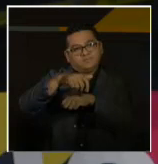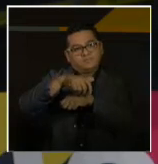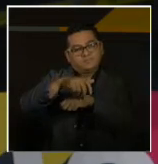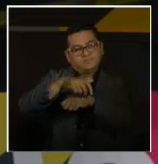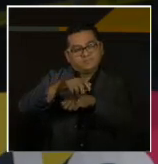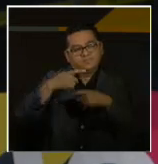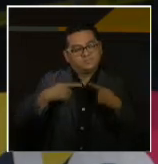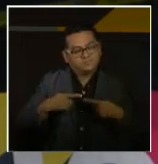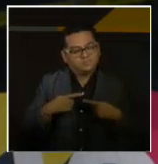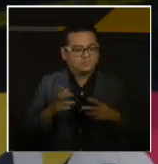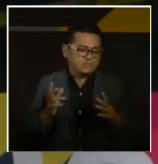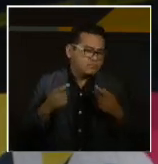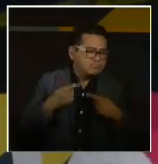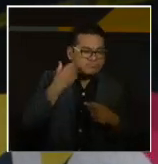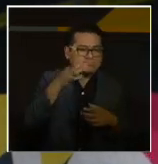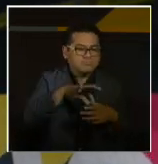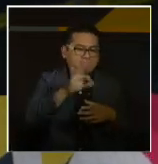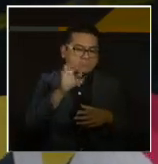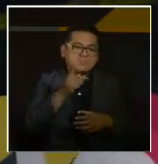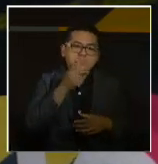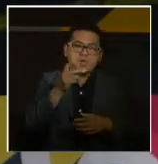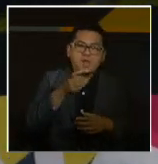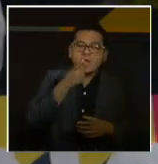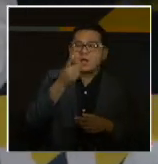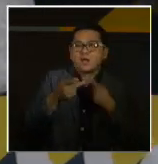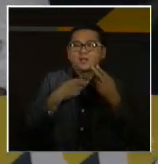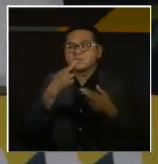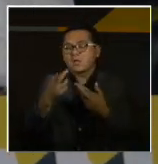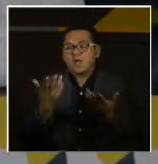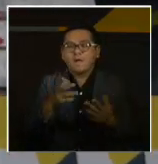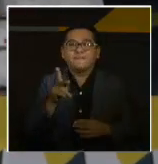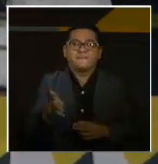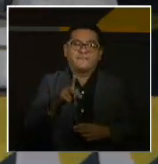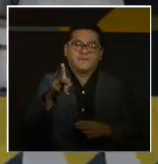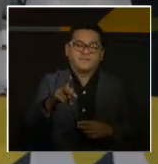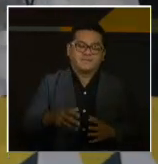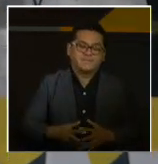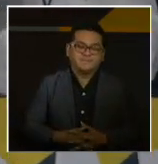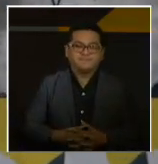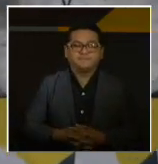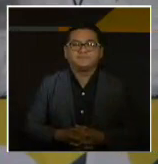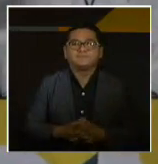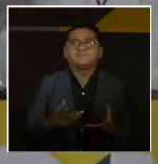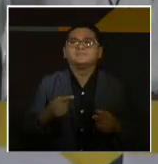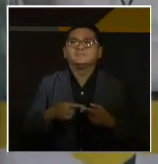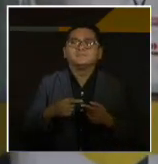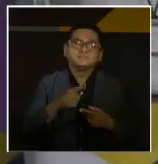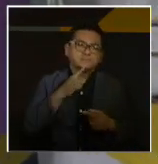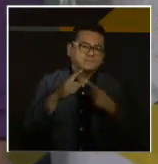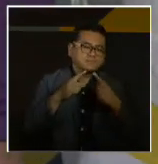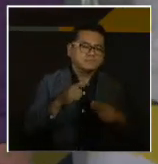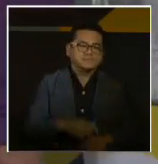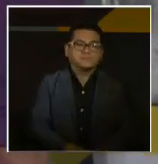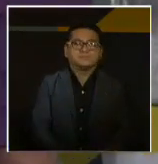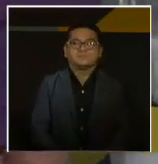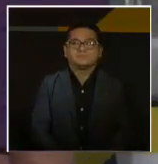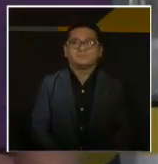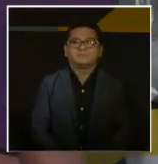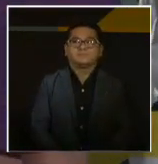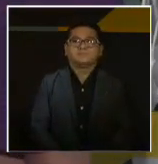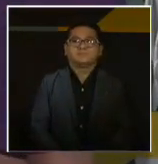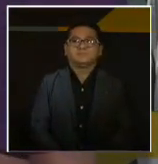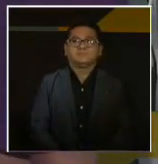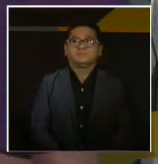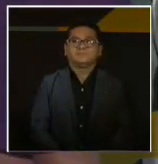del ciudadano o la ciudadana que tendrá la oportunidad de realizarle una pregunta. Adelante, candidato, por favor.